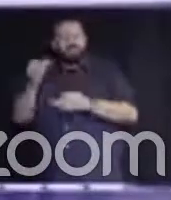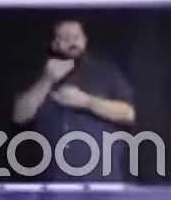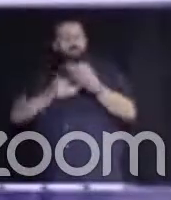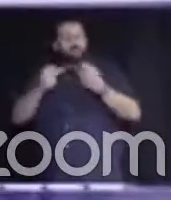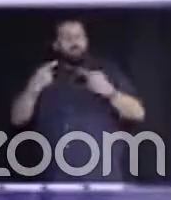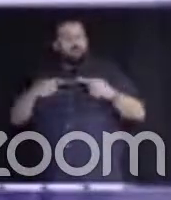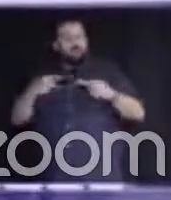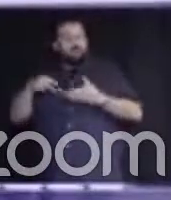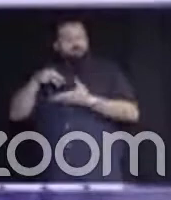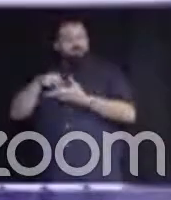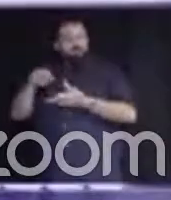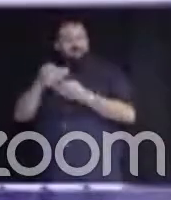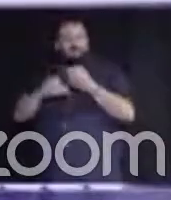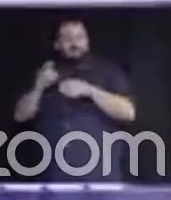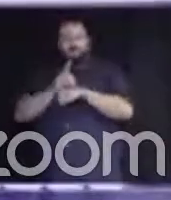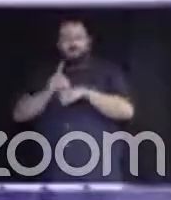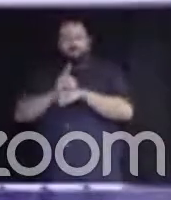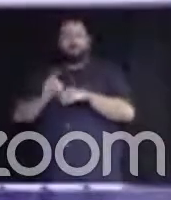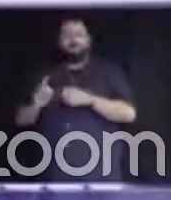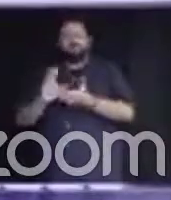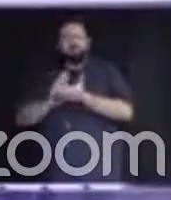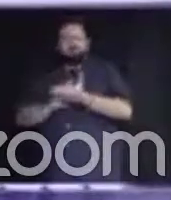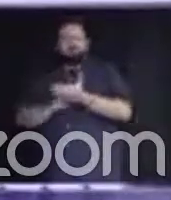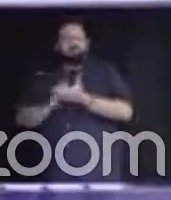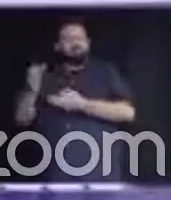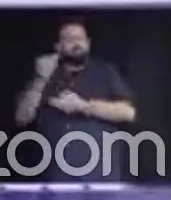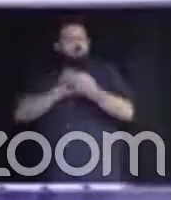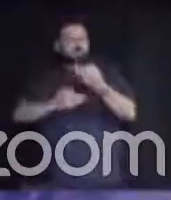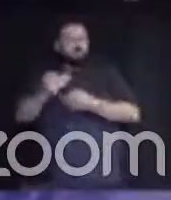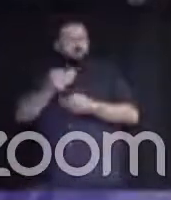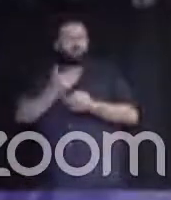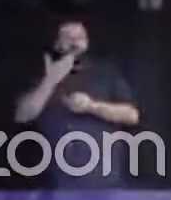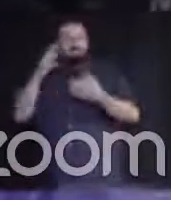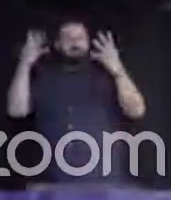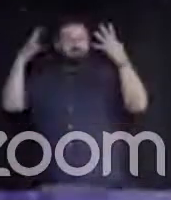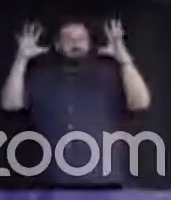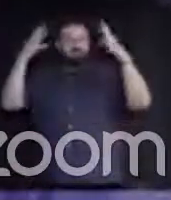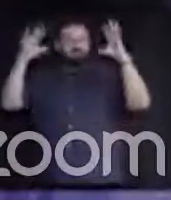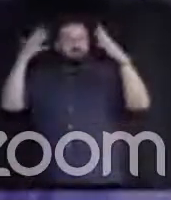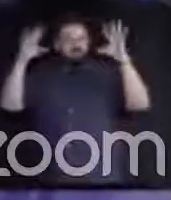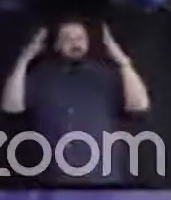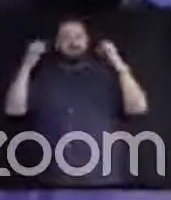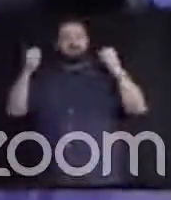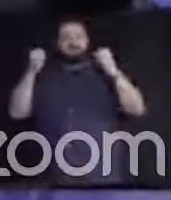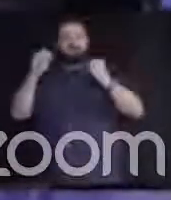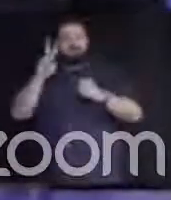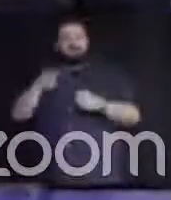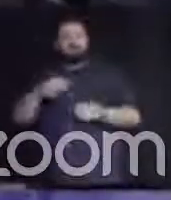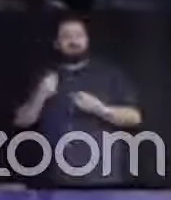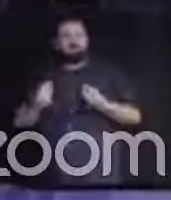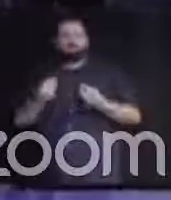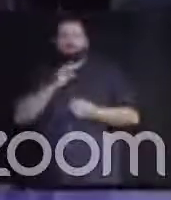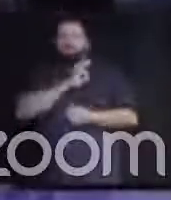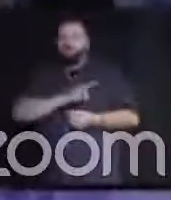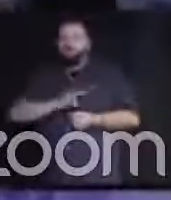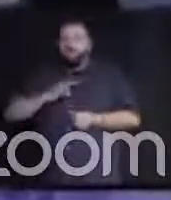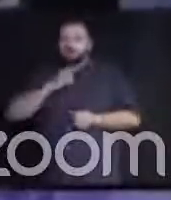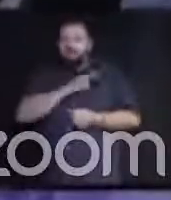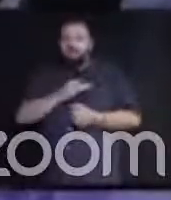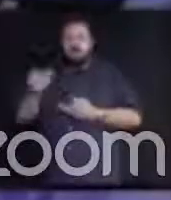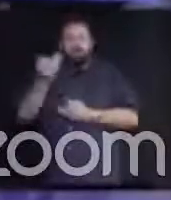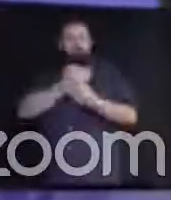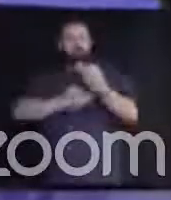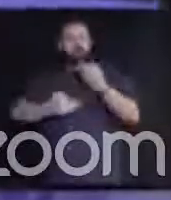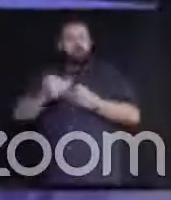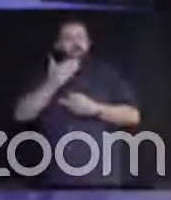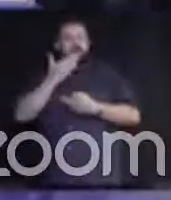si están de acuerdo. Un aplauso, por favor, para todos los diamantes que tenemos aquí. Felicidades por todo lo que nos